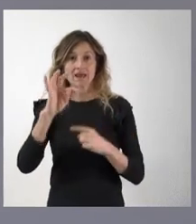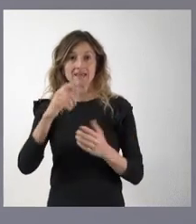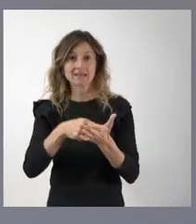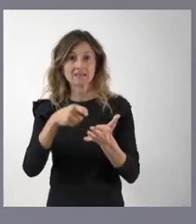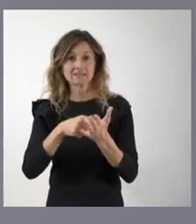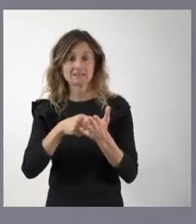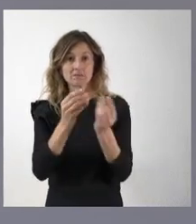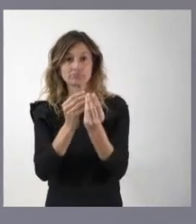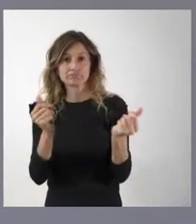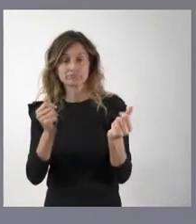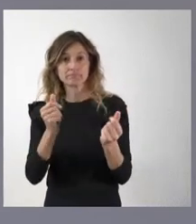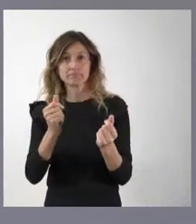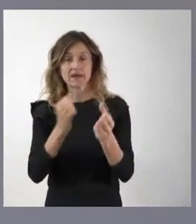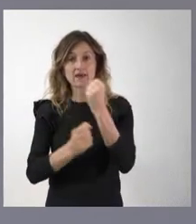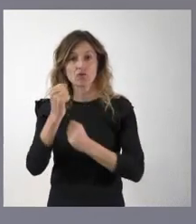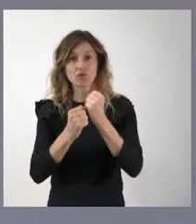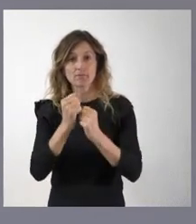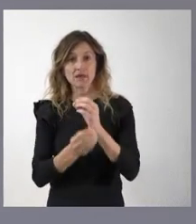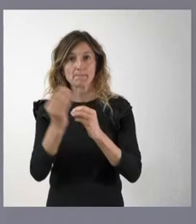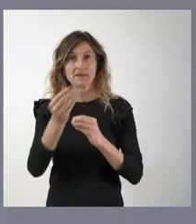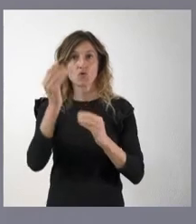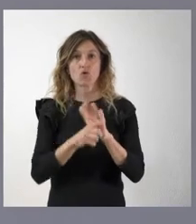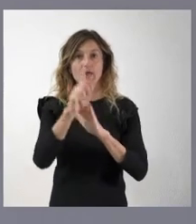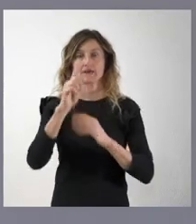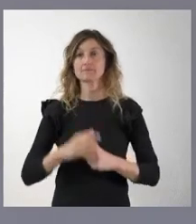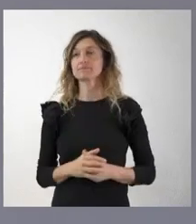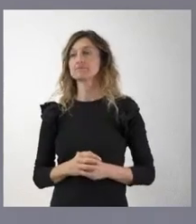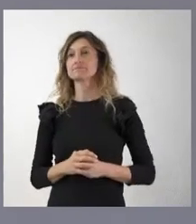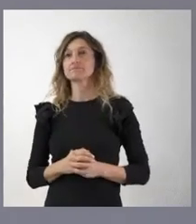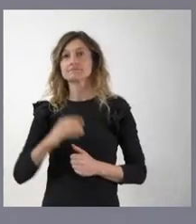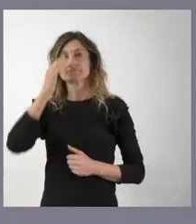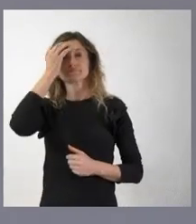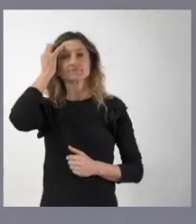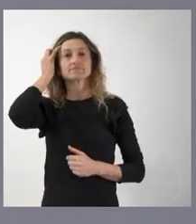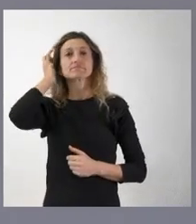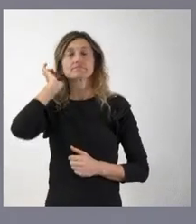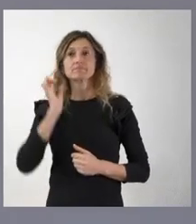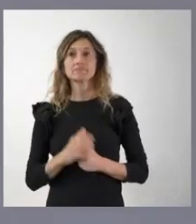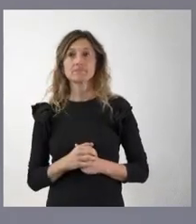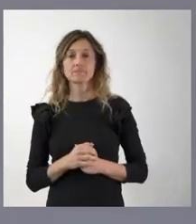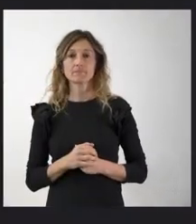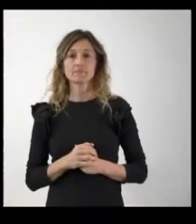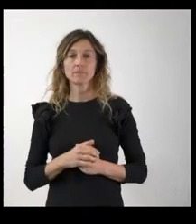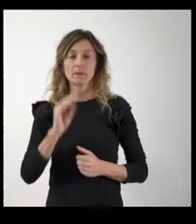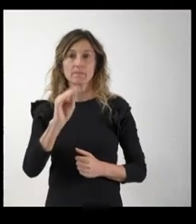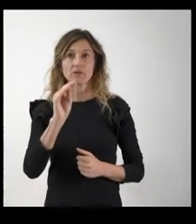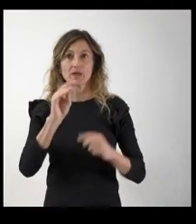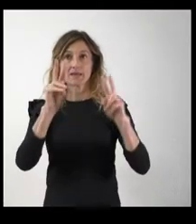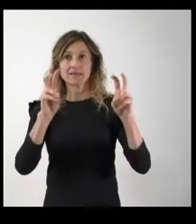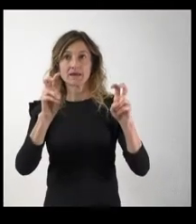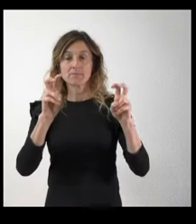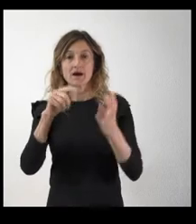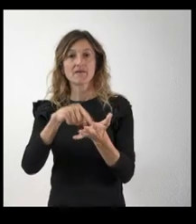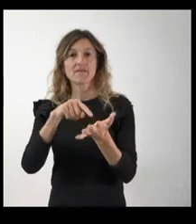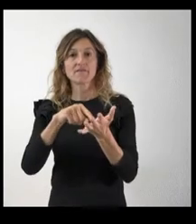para favorecer la actividad económica y productiva en nuestra tierra Sí relacionado con esto y por completar el marco fiscal